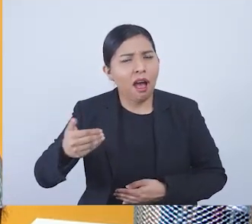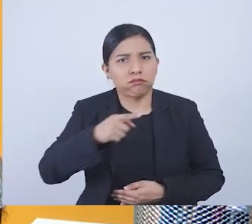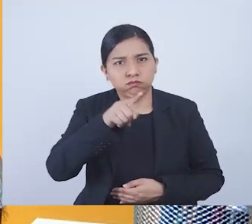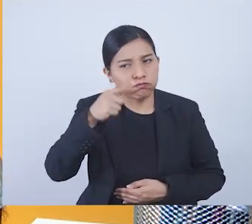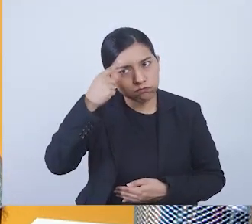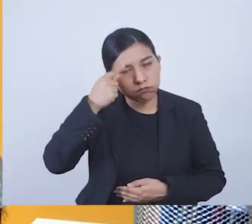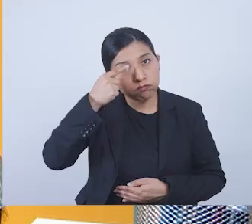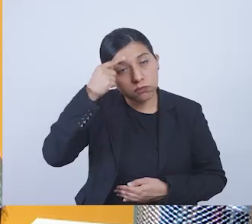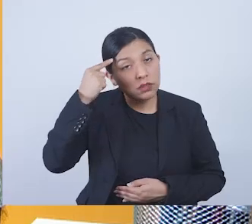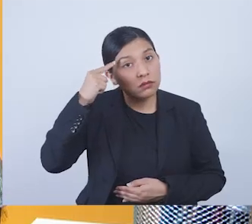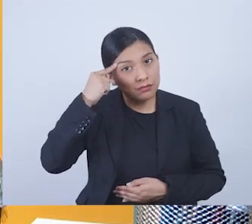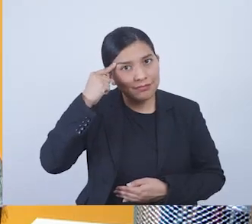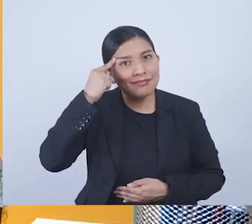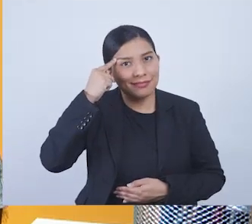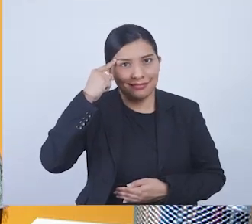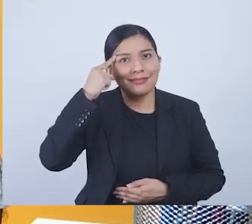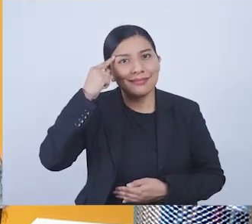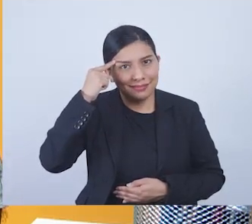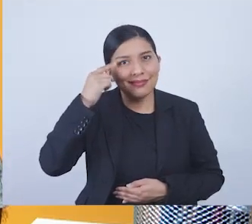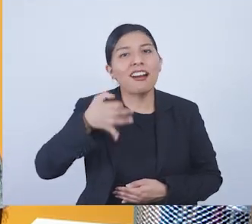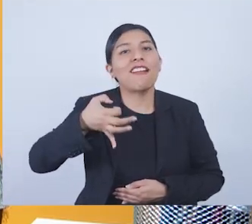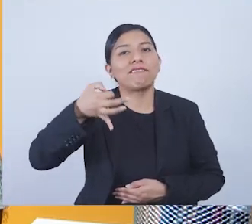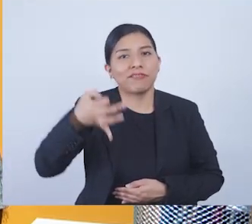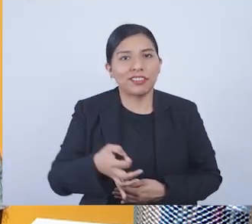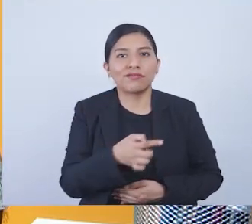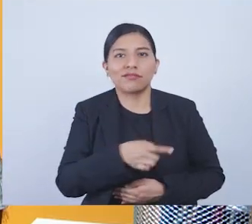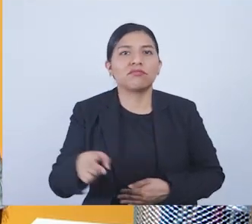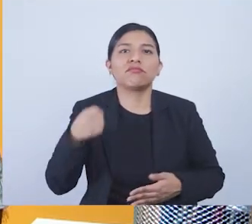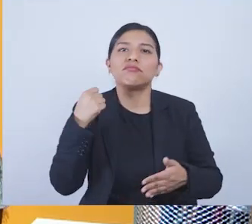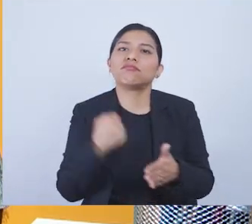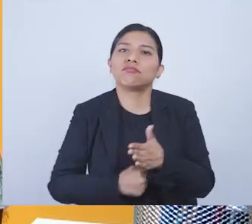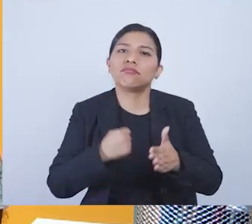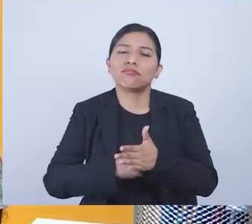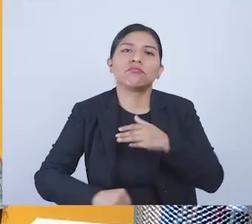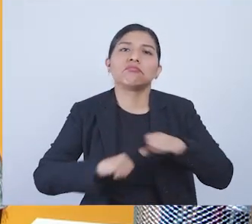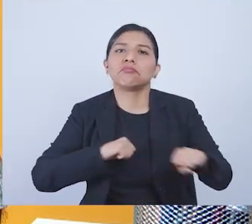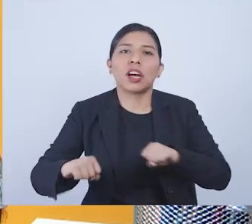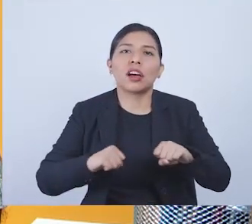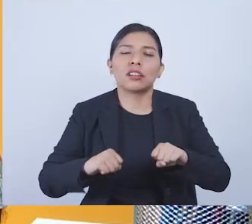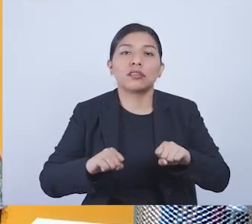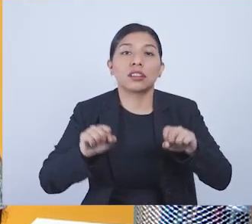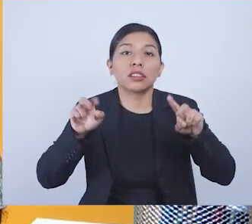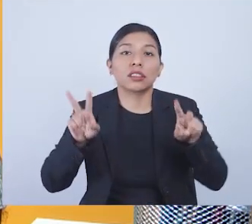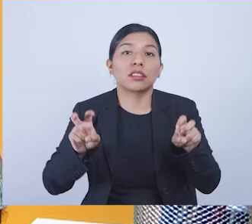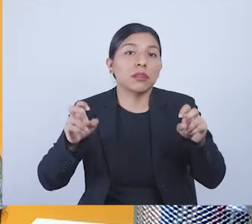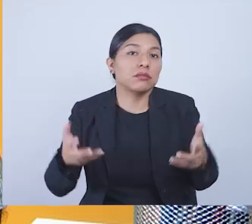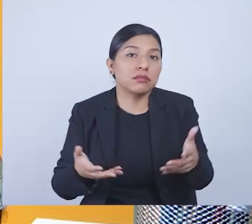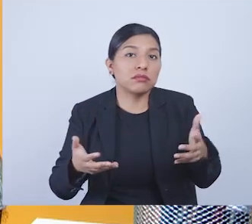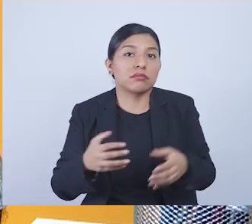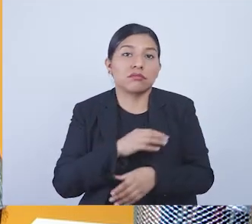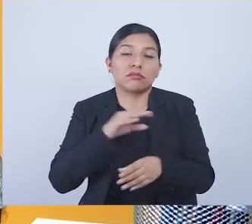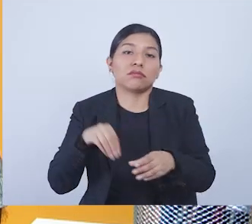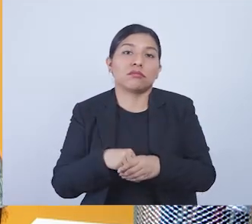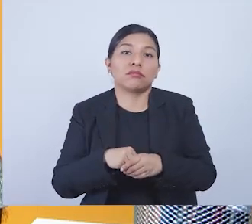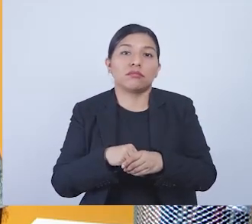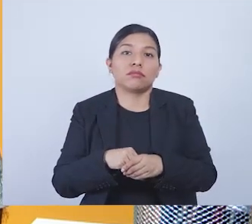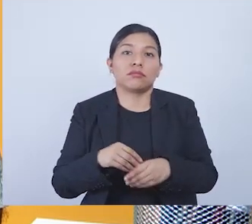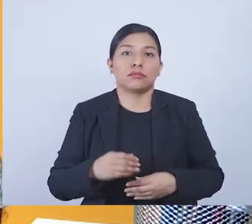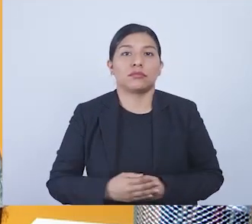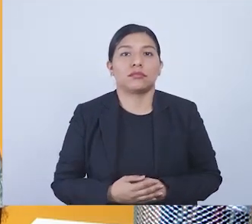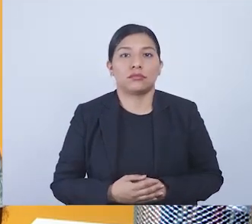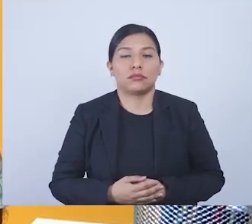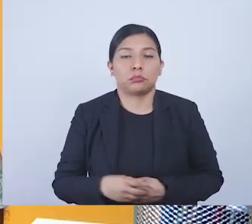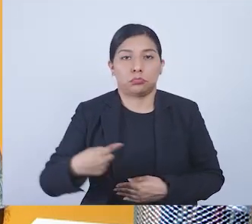a una situación de rescatar las cuestiones que han quedado como rezago de